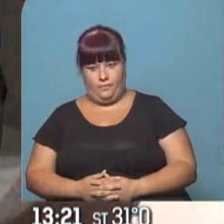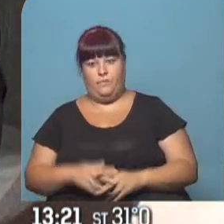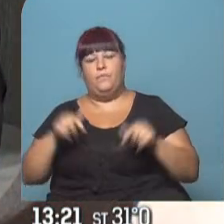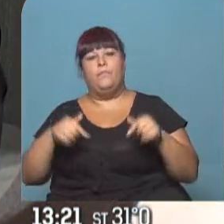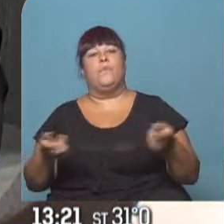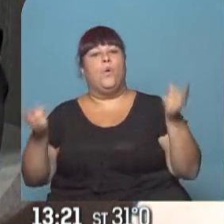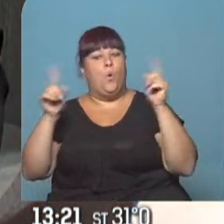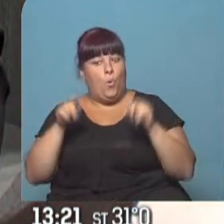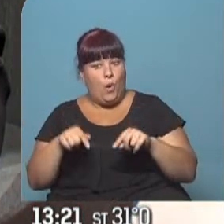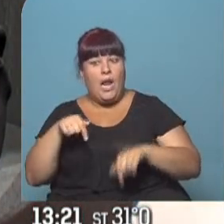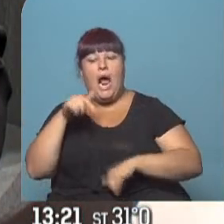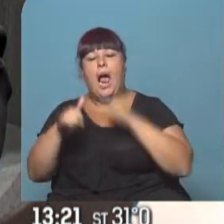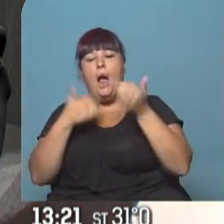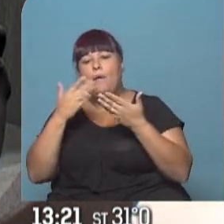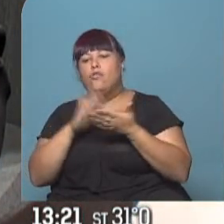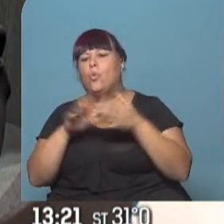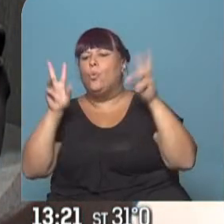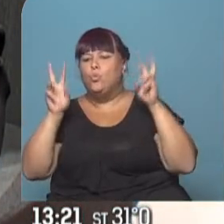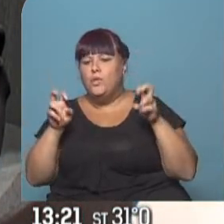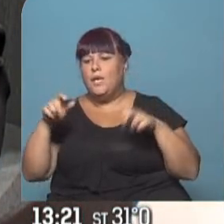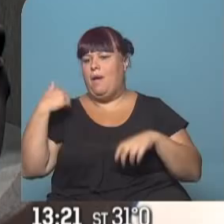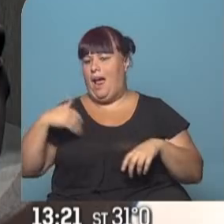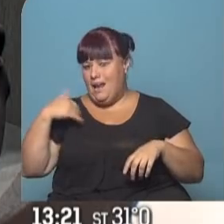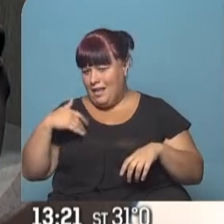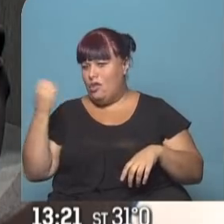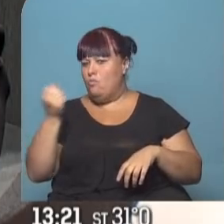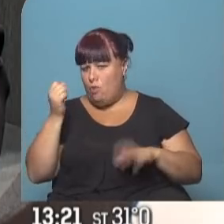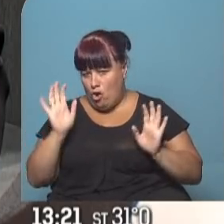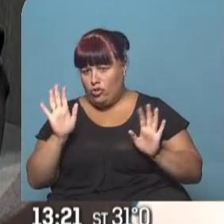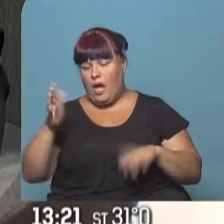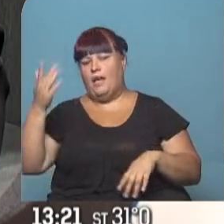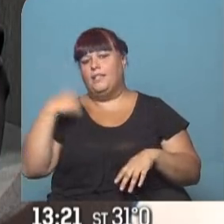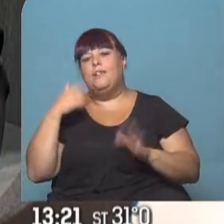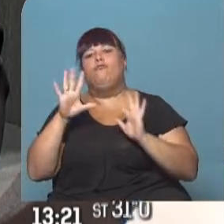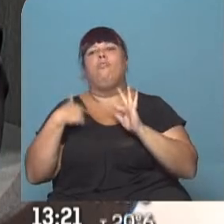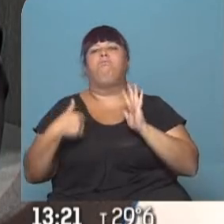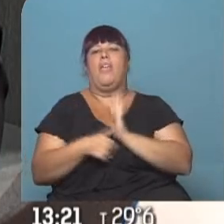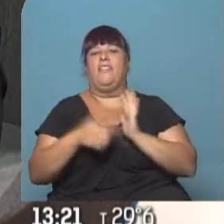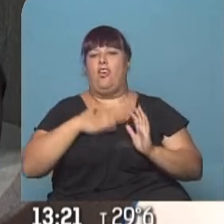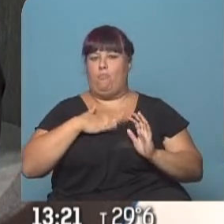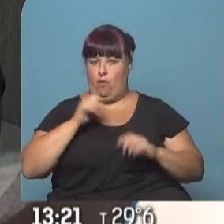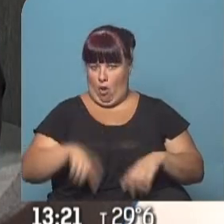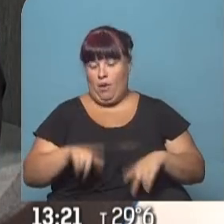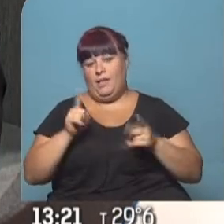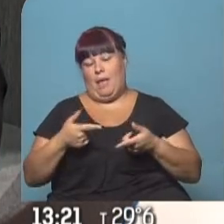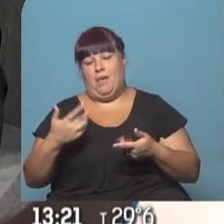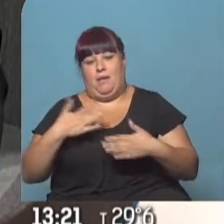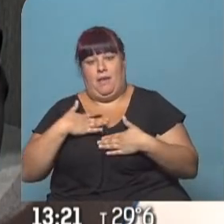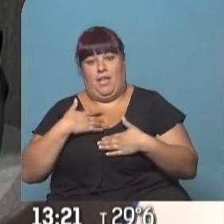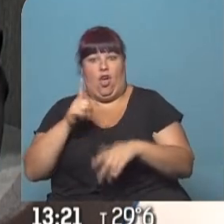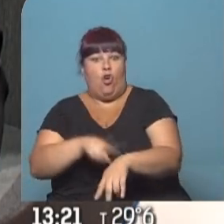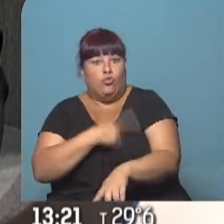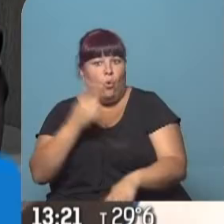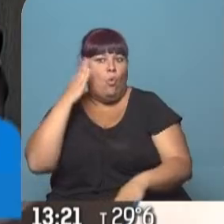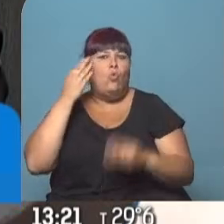Bueno, ahora hemos retornado, vamos a hablar de un tema que para los argentinos es importante porque hace a nuestra identidad, de alguna manera, ¿no? Y a nuestra propia idiosincrasia